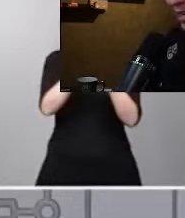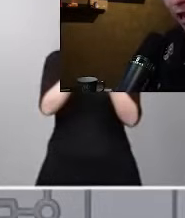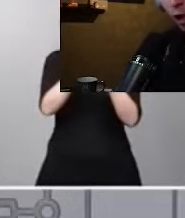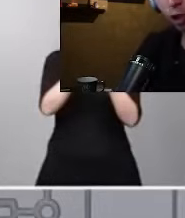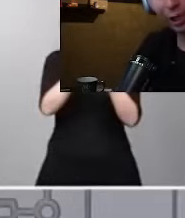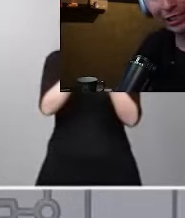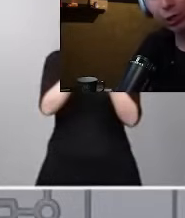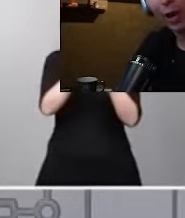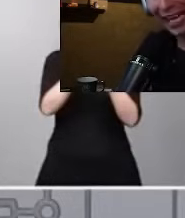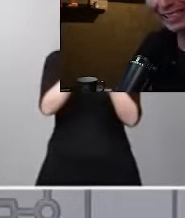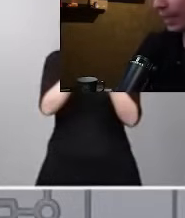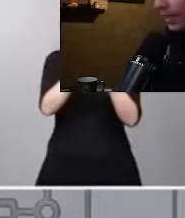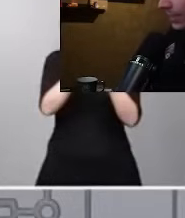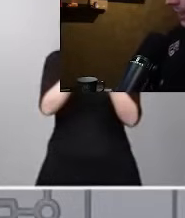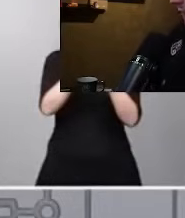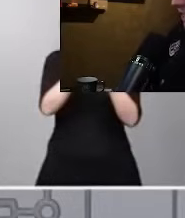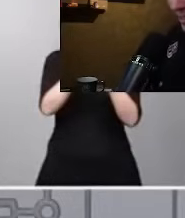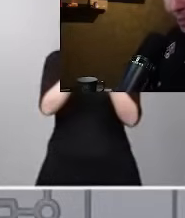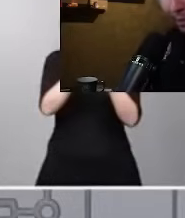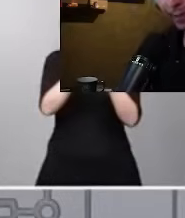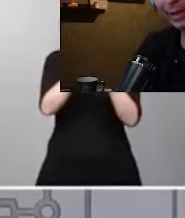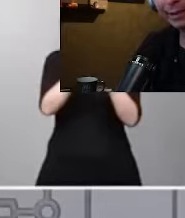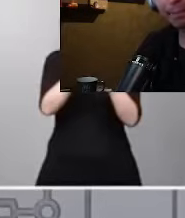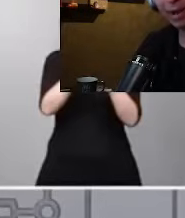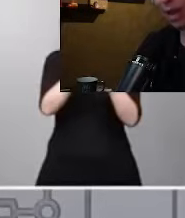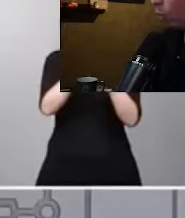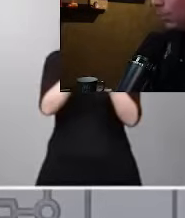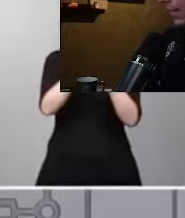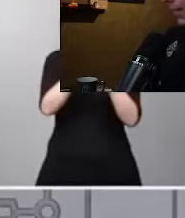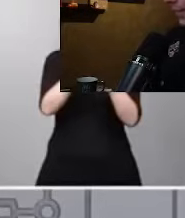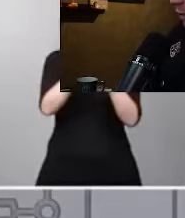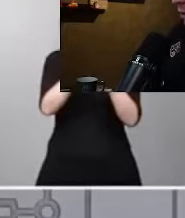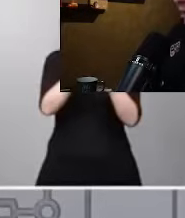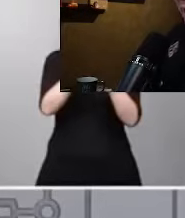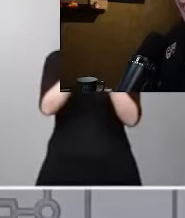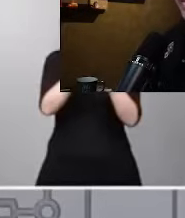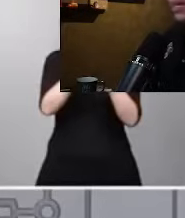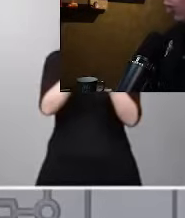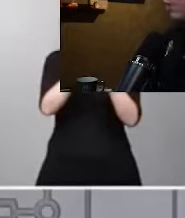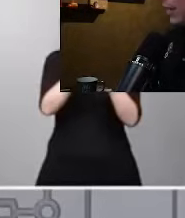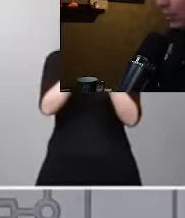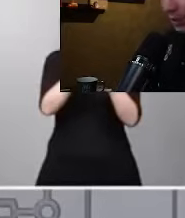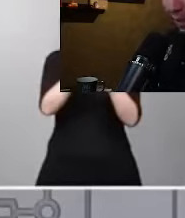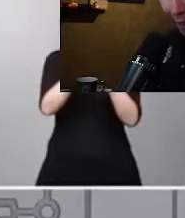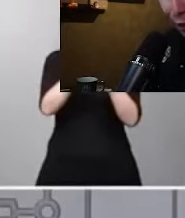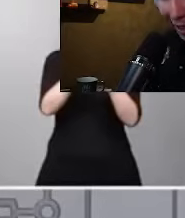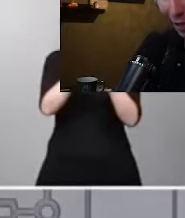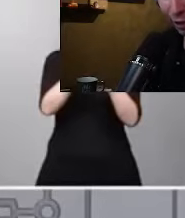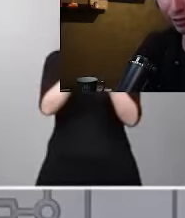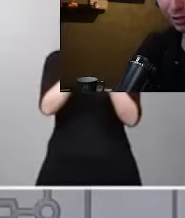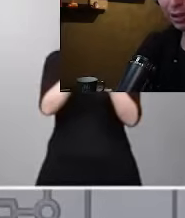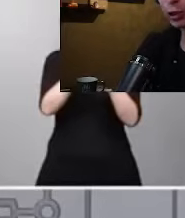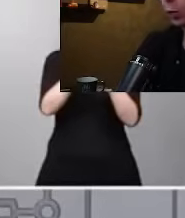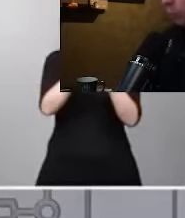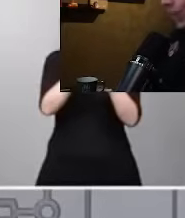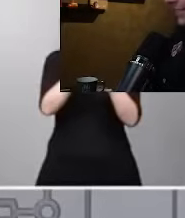deportar, no los quiso extraditar, y simplemente por la única razón de que el gobierno